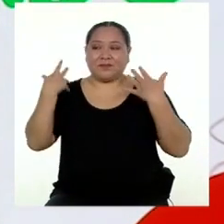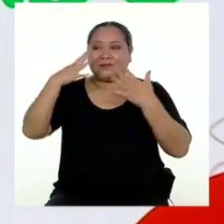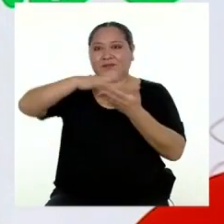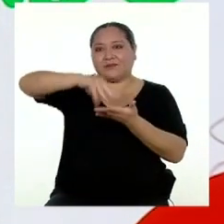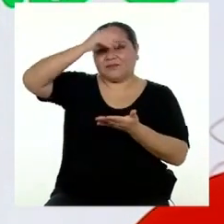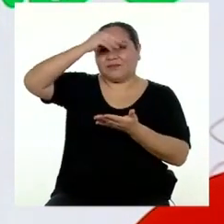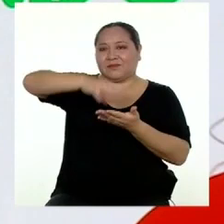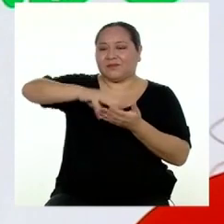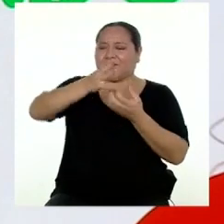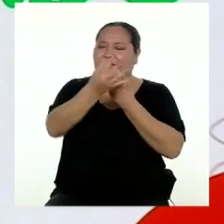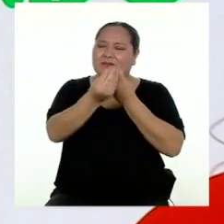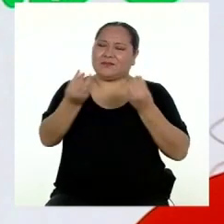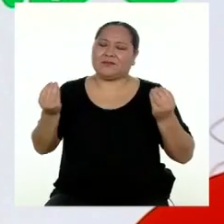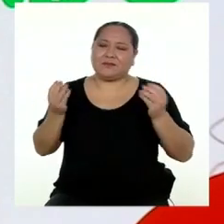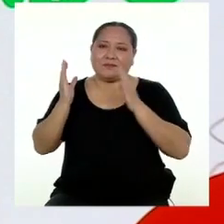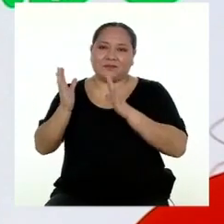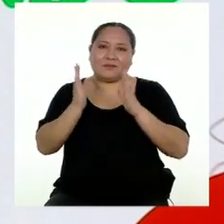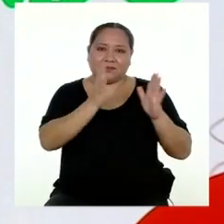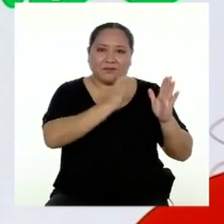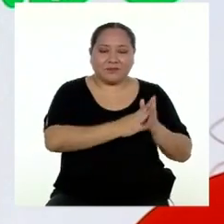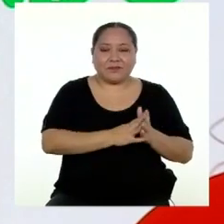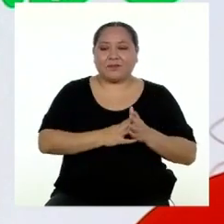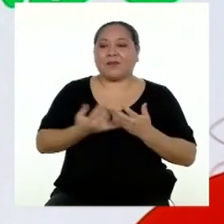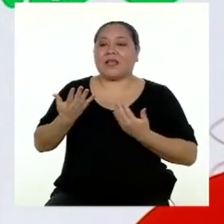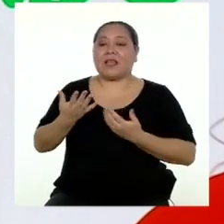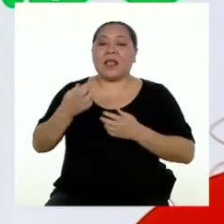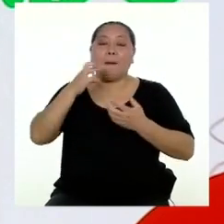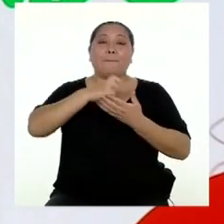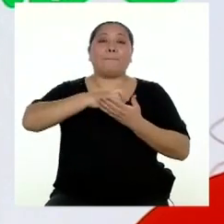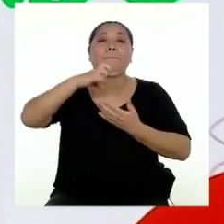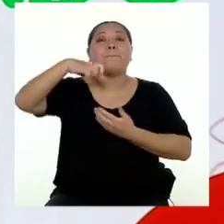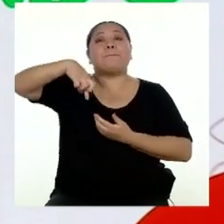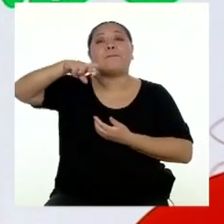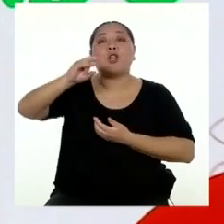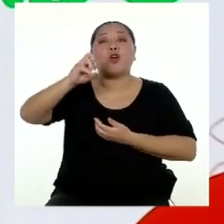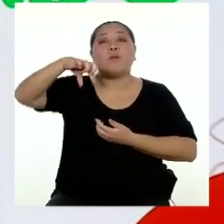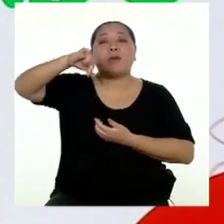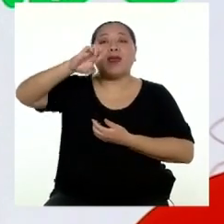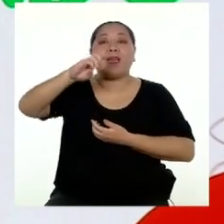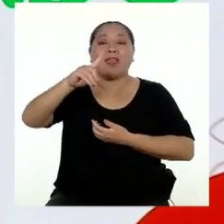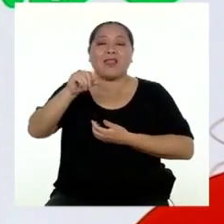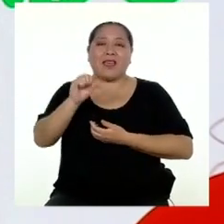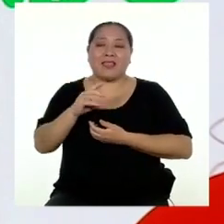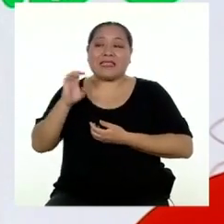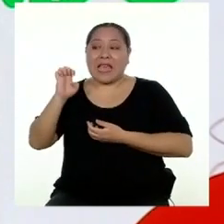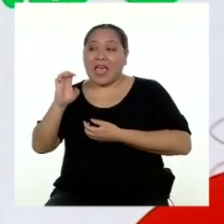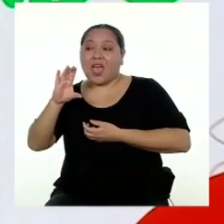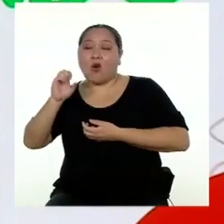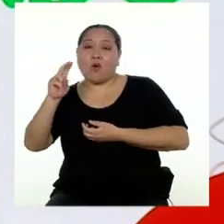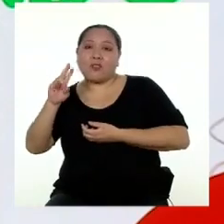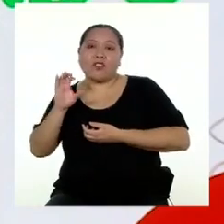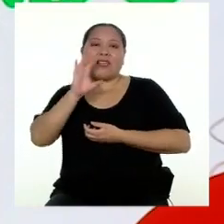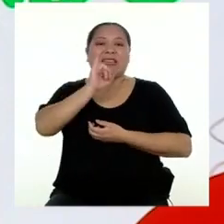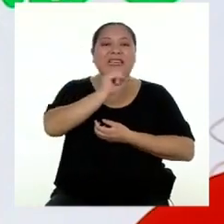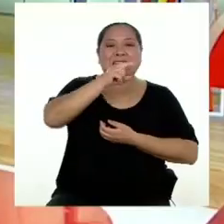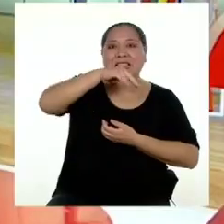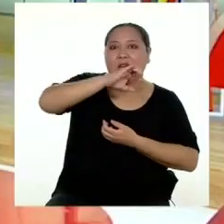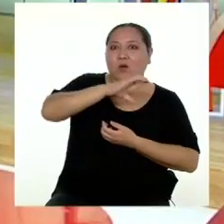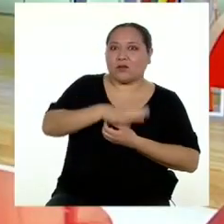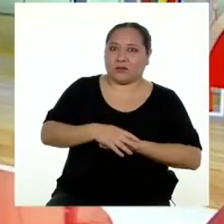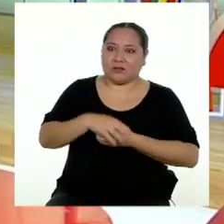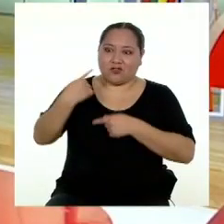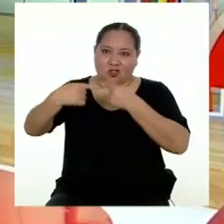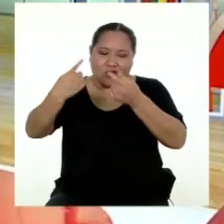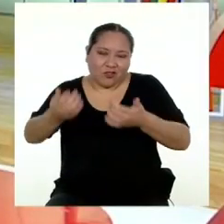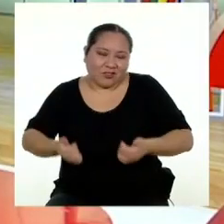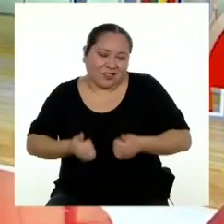aprendimos un montón sobre los elementos y las propiedades de las ecuaciones e inecuaciones que podemos encontrar en nuestro día a día. Espero